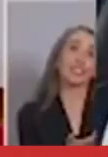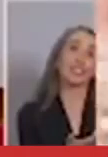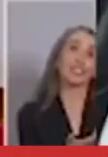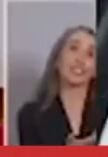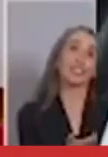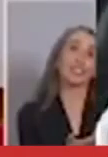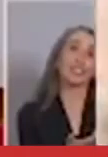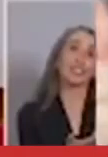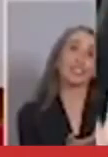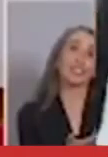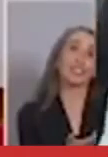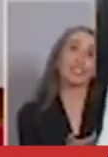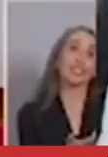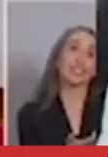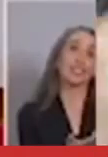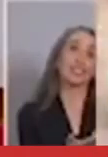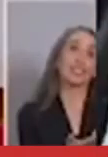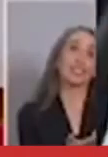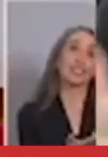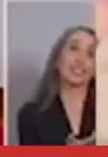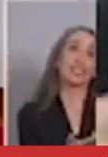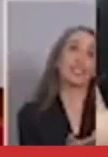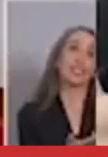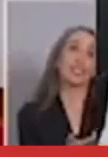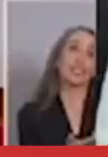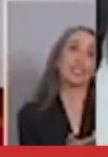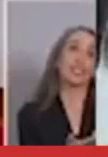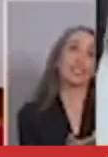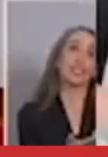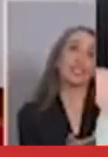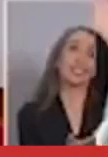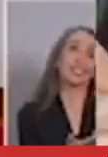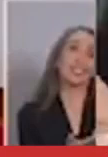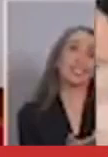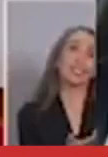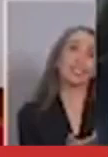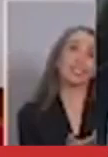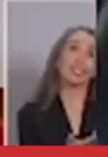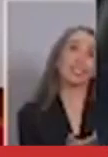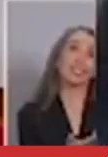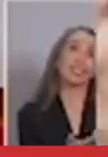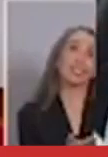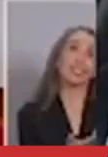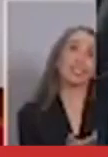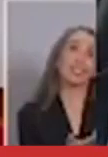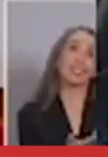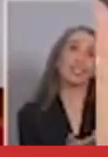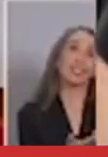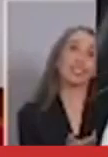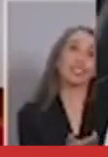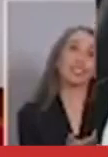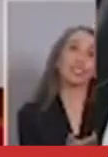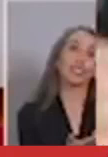niños sin jardines ni escuelas abiertas, con escasa alimentación y con una compleja situación sanitaria. El humor hágalo